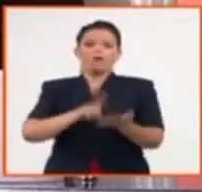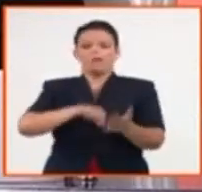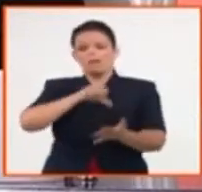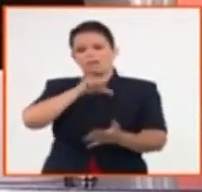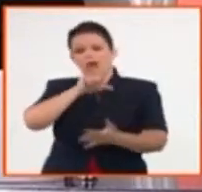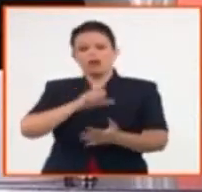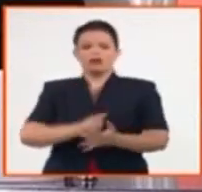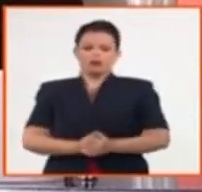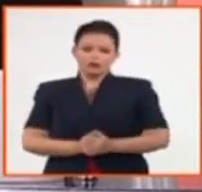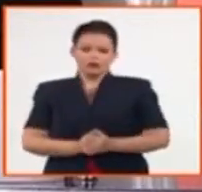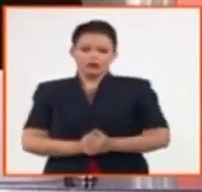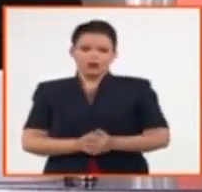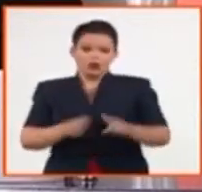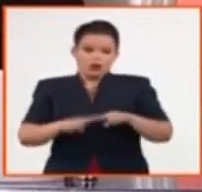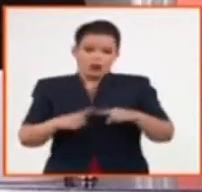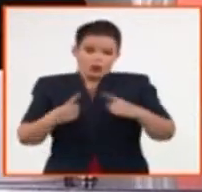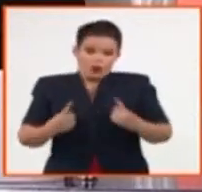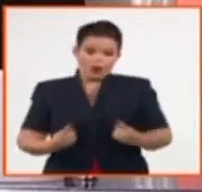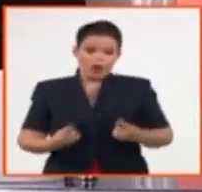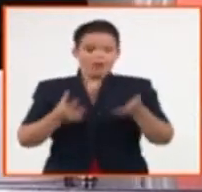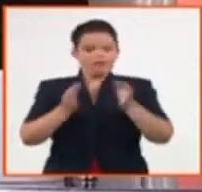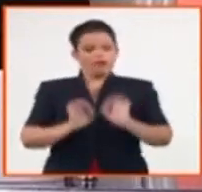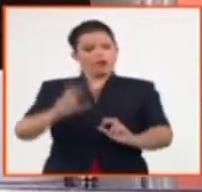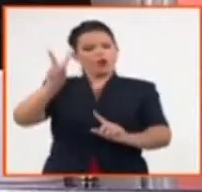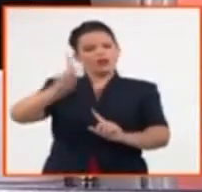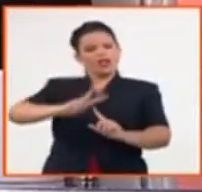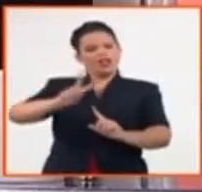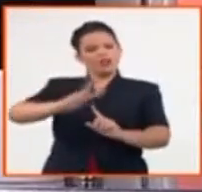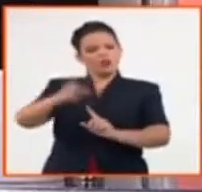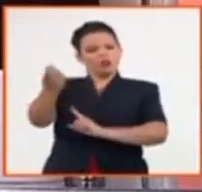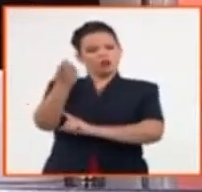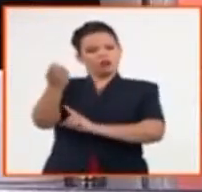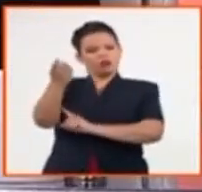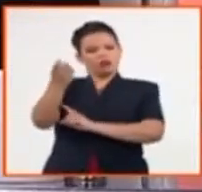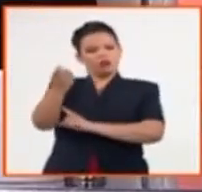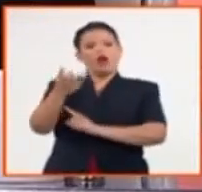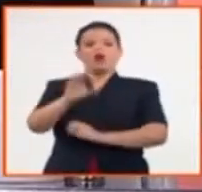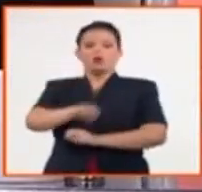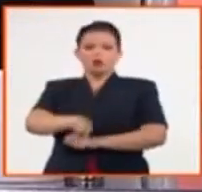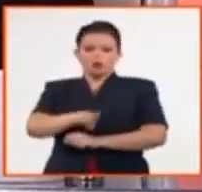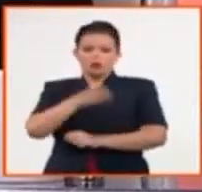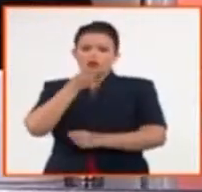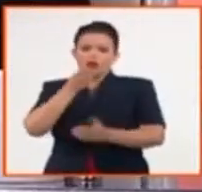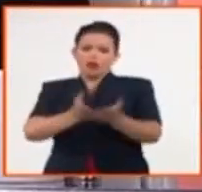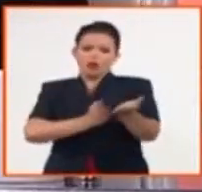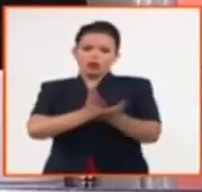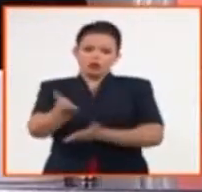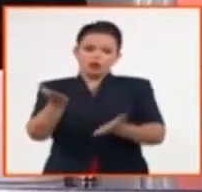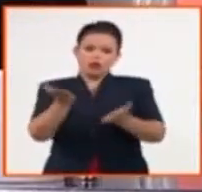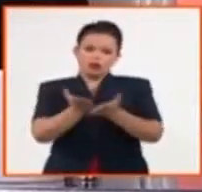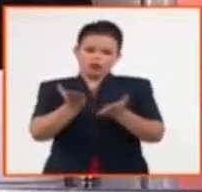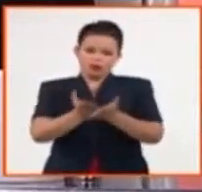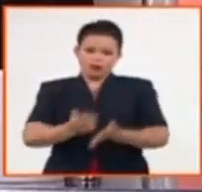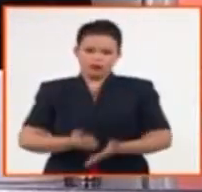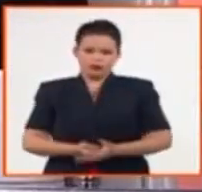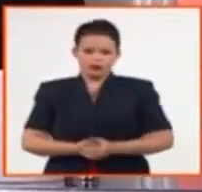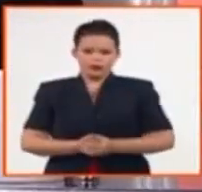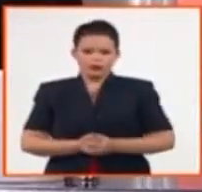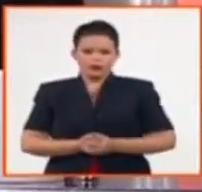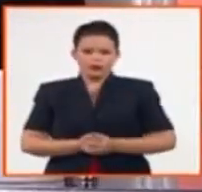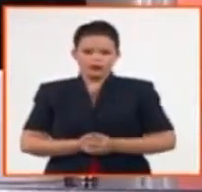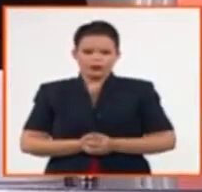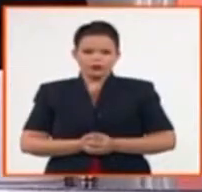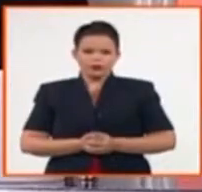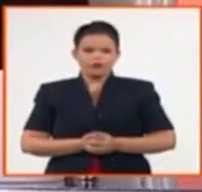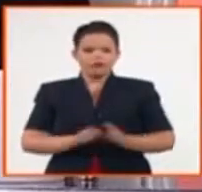través de la televisión y sus esfuerzos hemos podido lograr mantener activados esos conocimientos. Randy, sería importante recordar